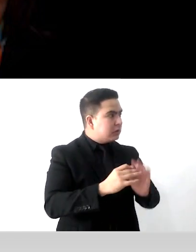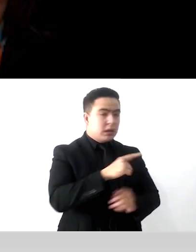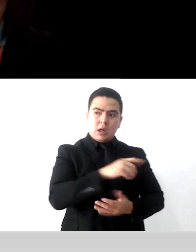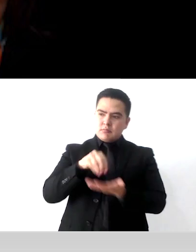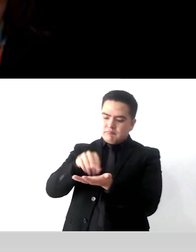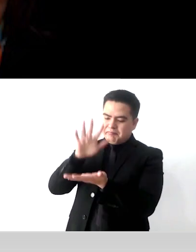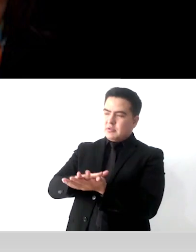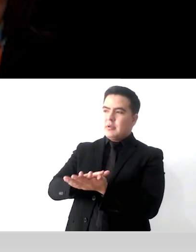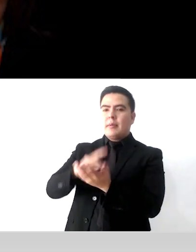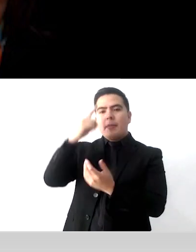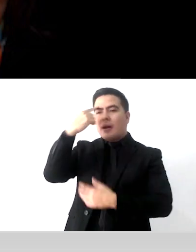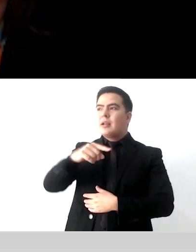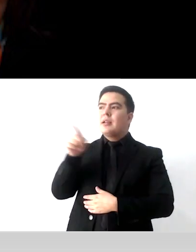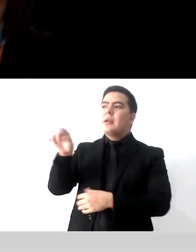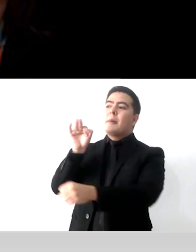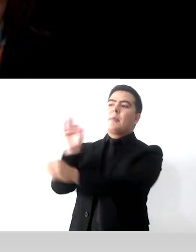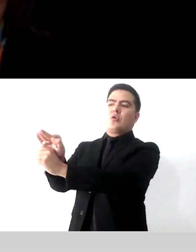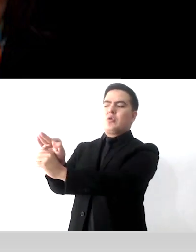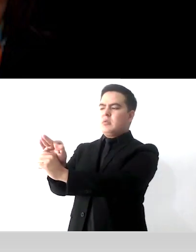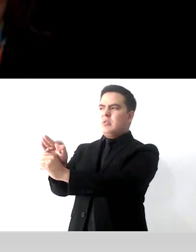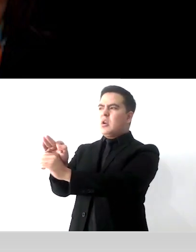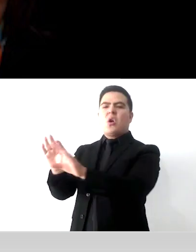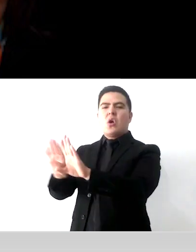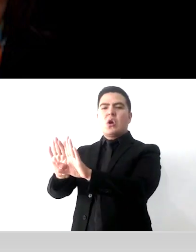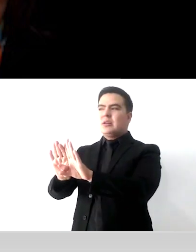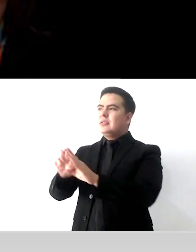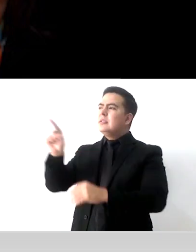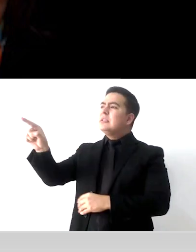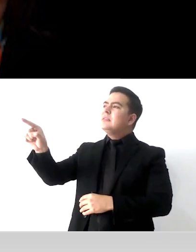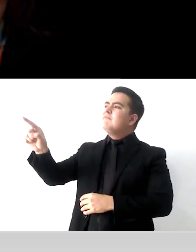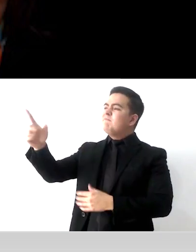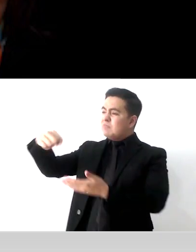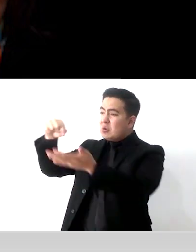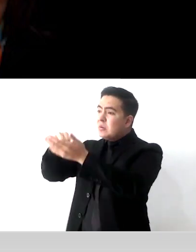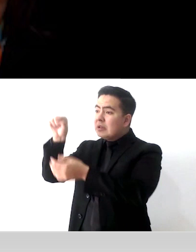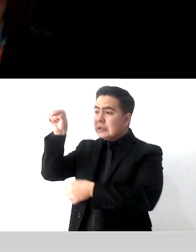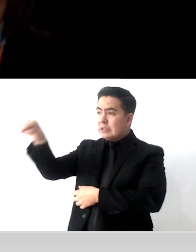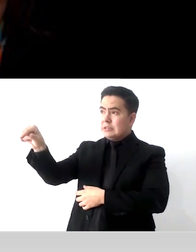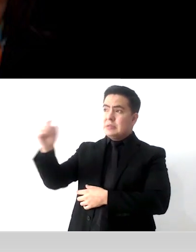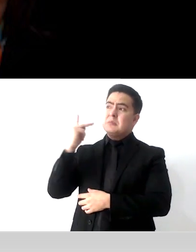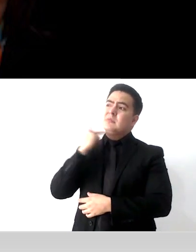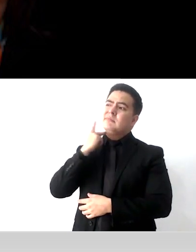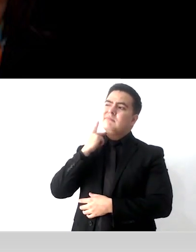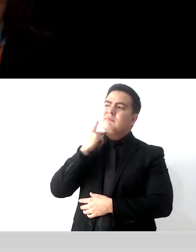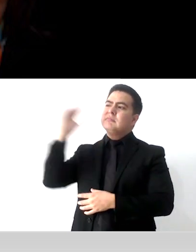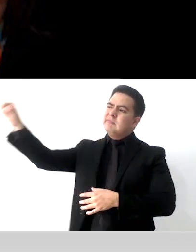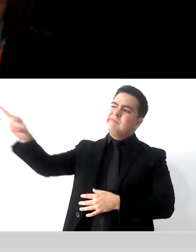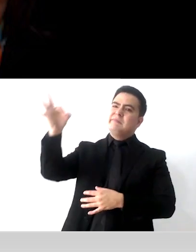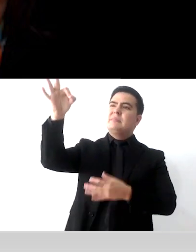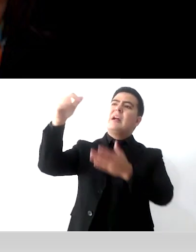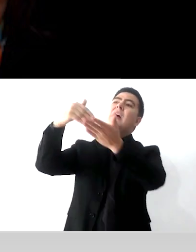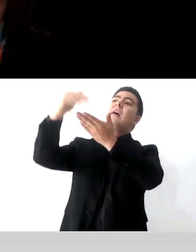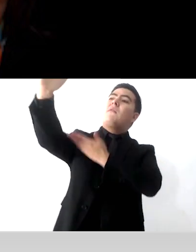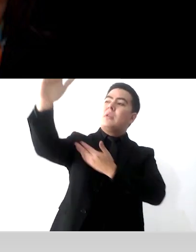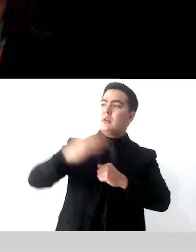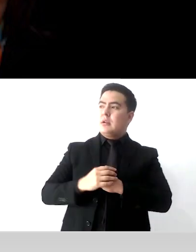mujer. Claro. ¿Y qué se hace? A esa mujer se le saca de su municipio, de su distrito. ¿Y quién gana? Pues quien lo ofendió,